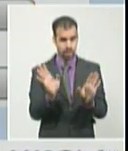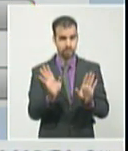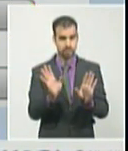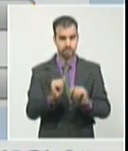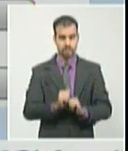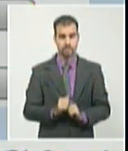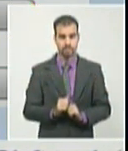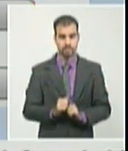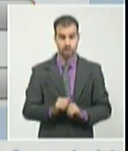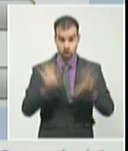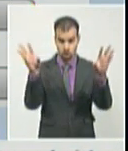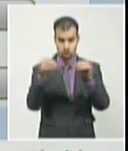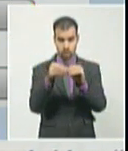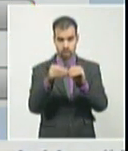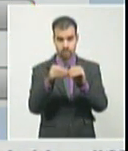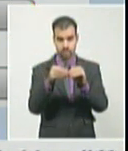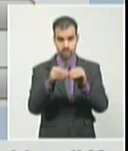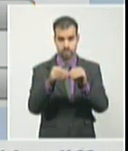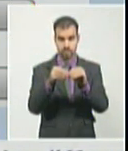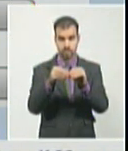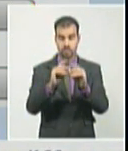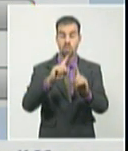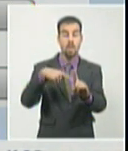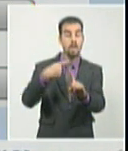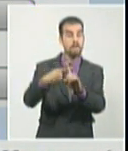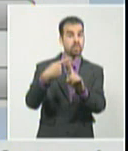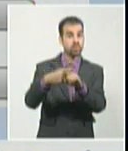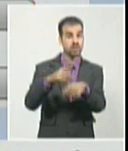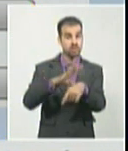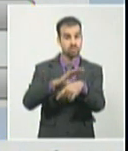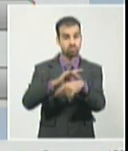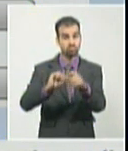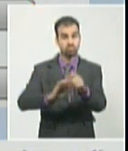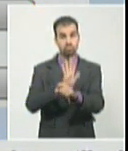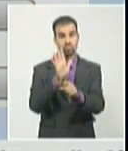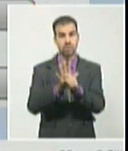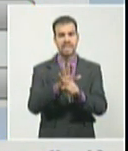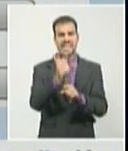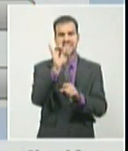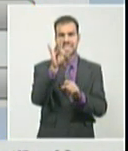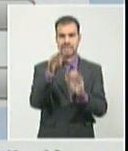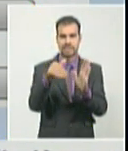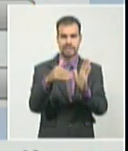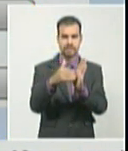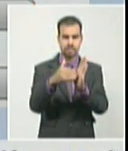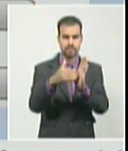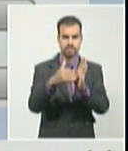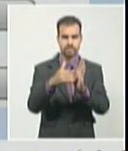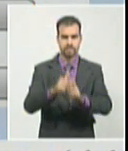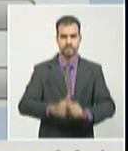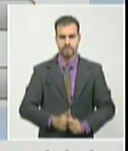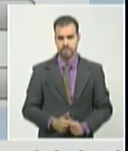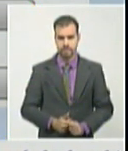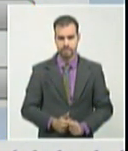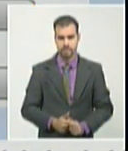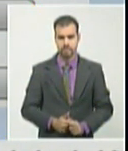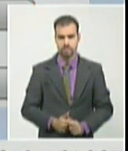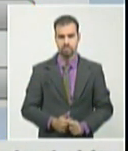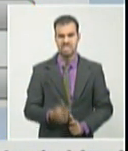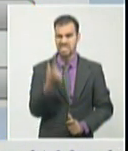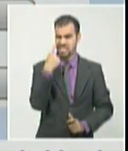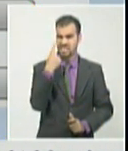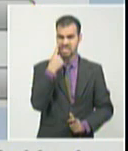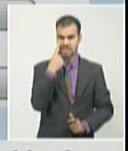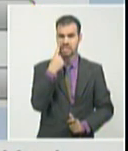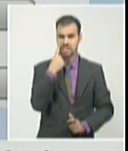mil 494 muestras positivas lo cual da una positividad valga la